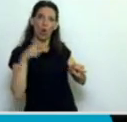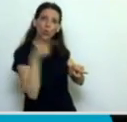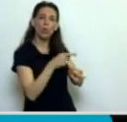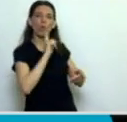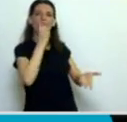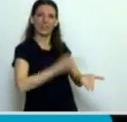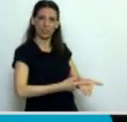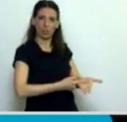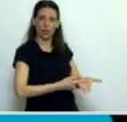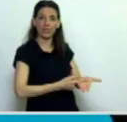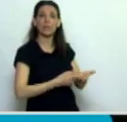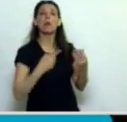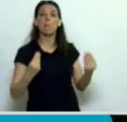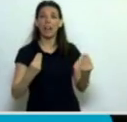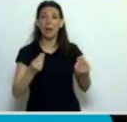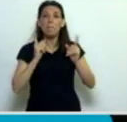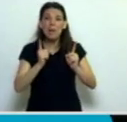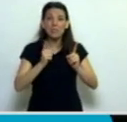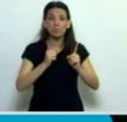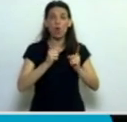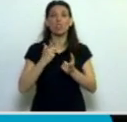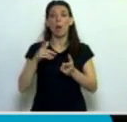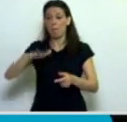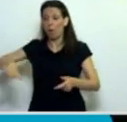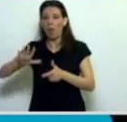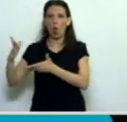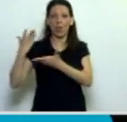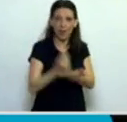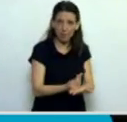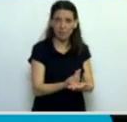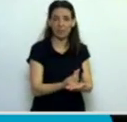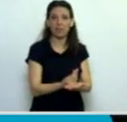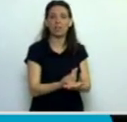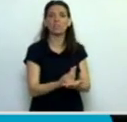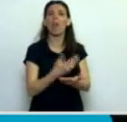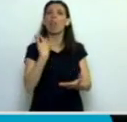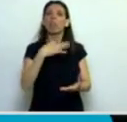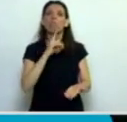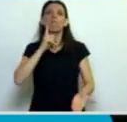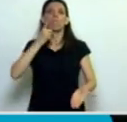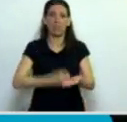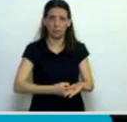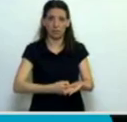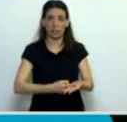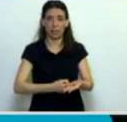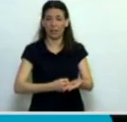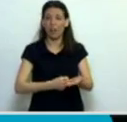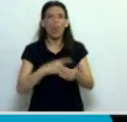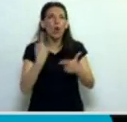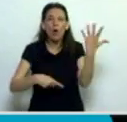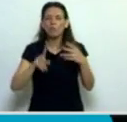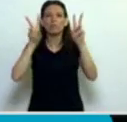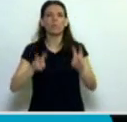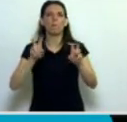quien más sean los mismos representantes del pueblo quienes decidan en torno a una cuestión de tanta